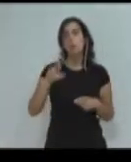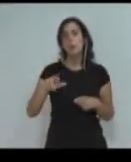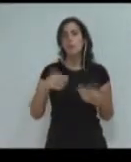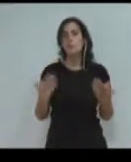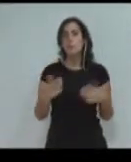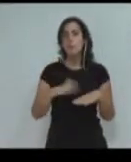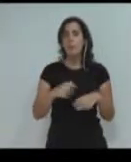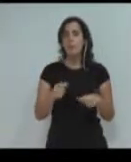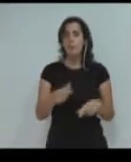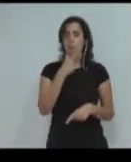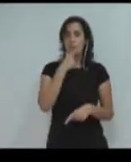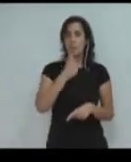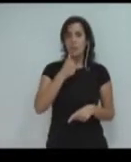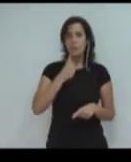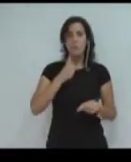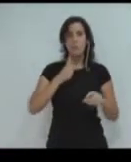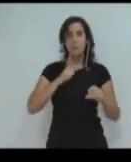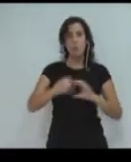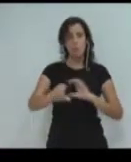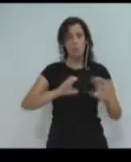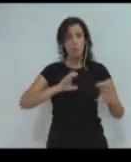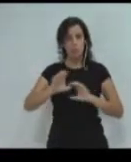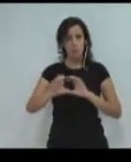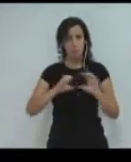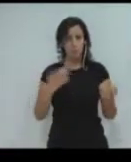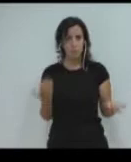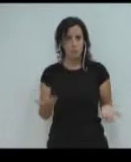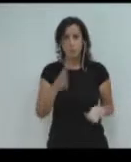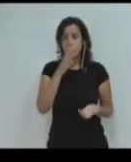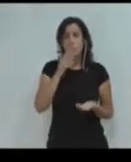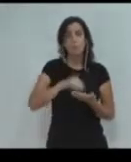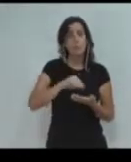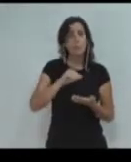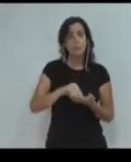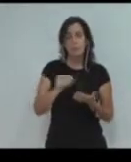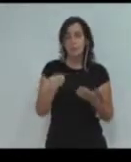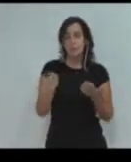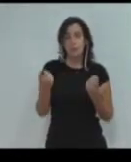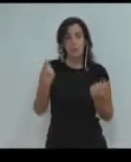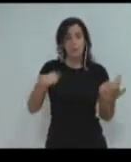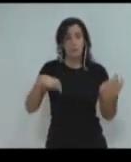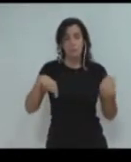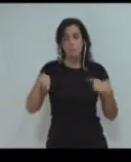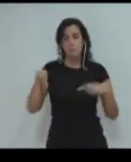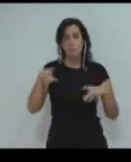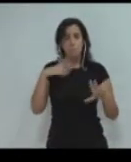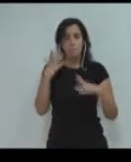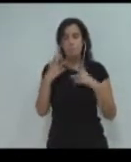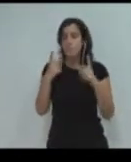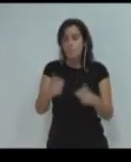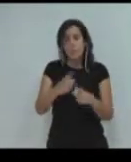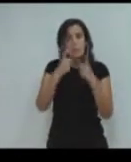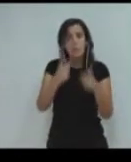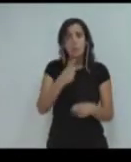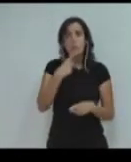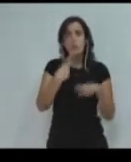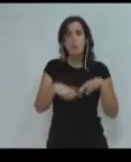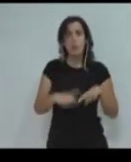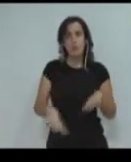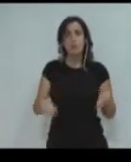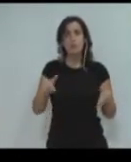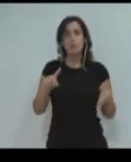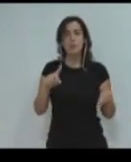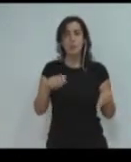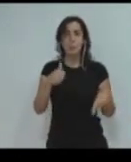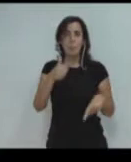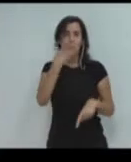de facilitar la comunicación, porque Sí, muchas veces nos enredamos en intentar decir las cosas pensando que es mucho